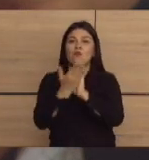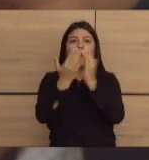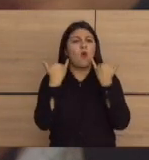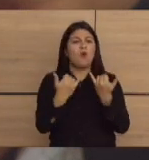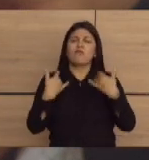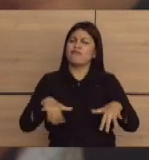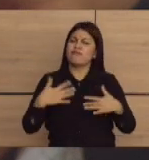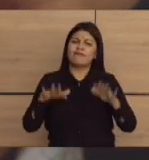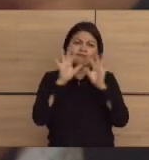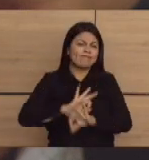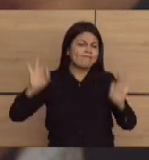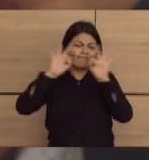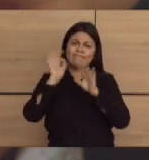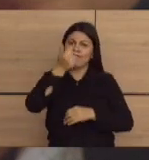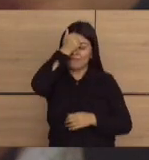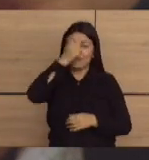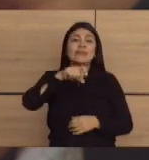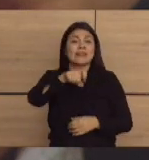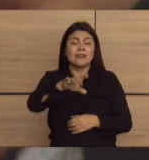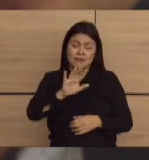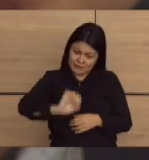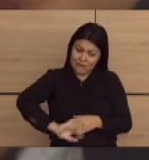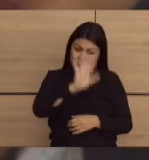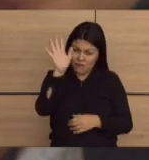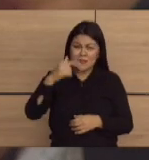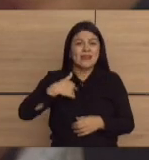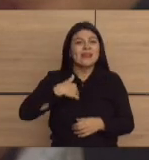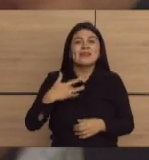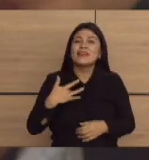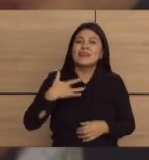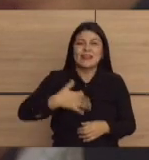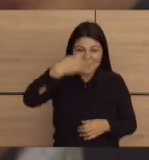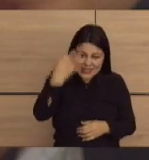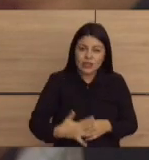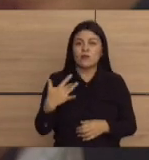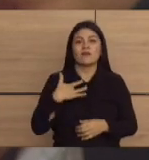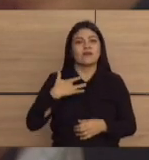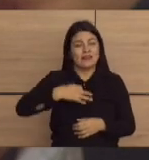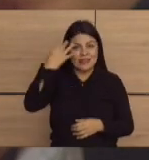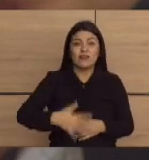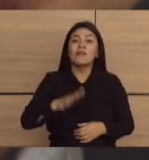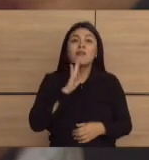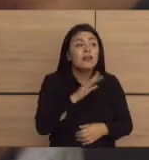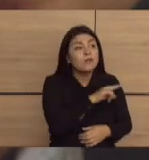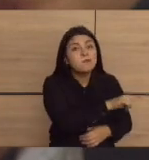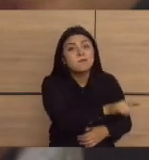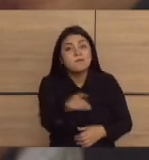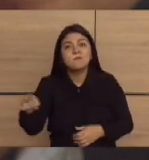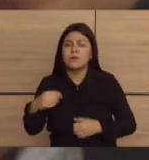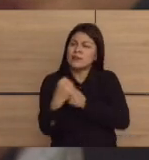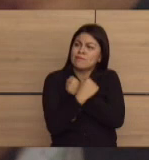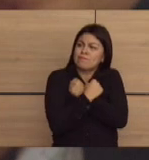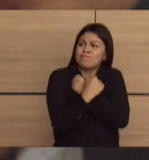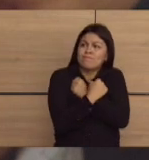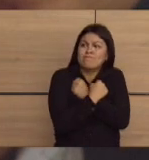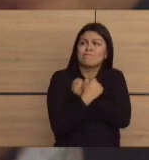fundamental, porque no tengo duda que son ustedes los que con el amor con el cual